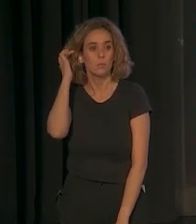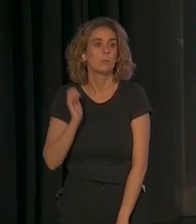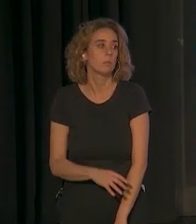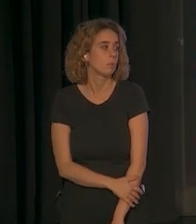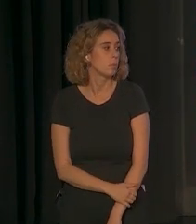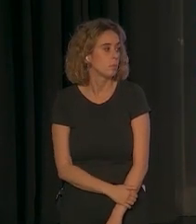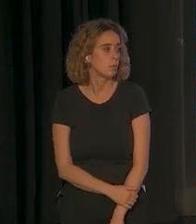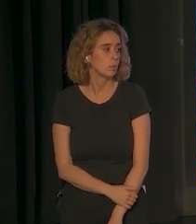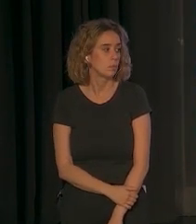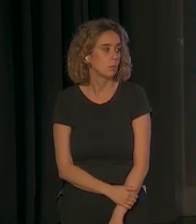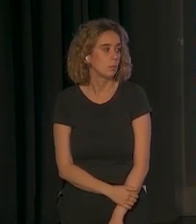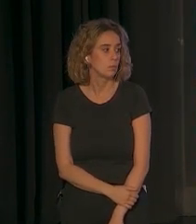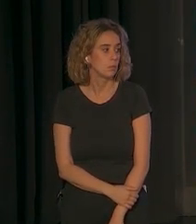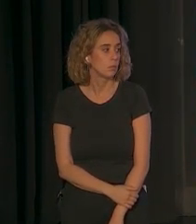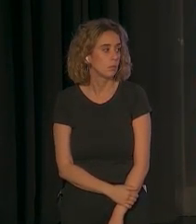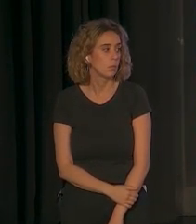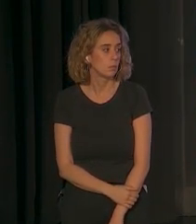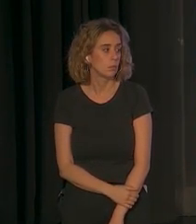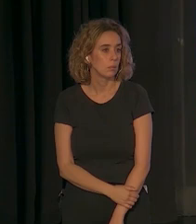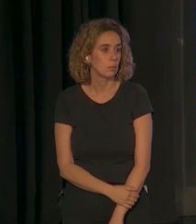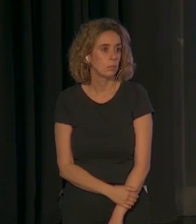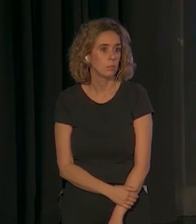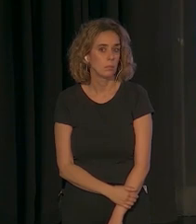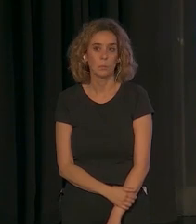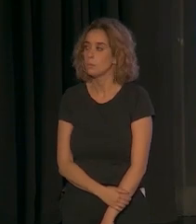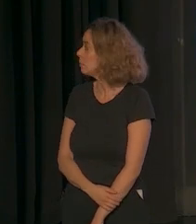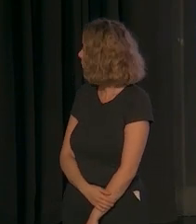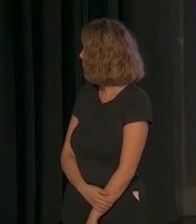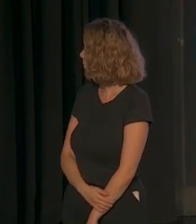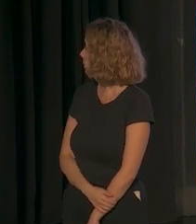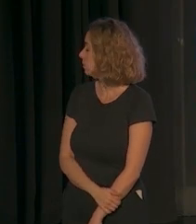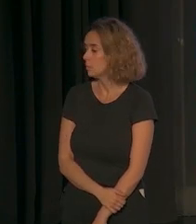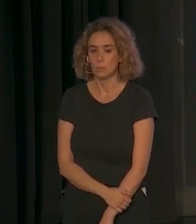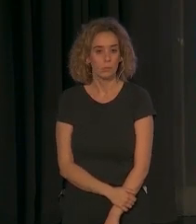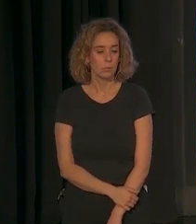Is translation working? No? Can you hear me?